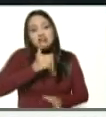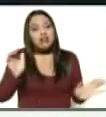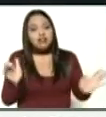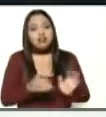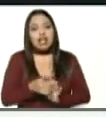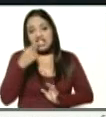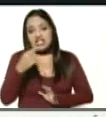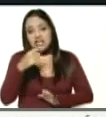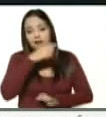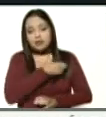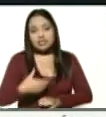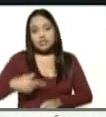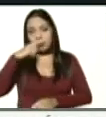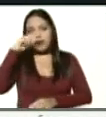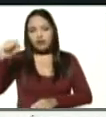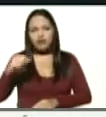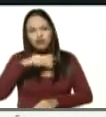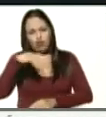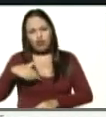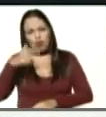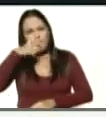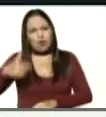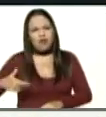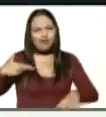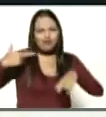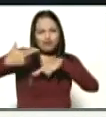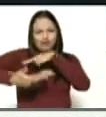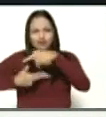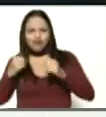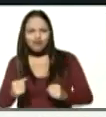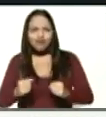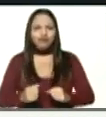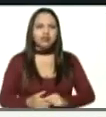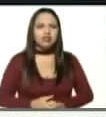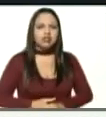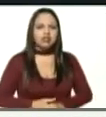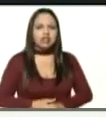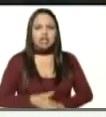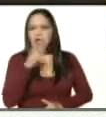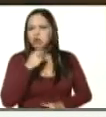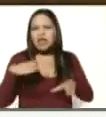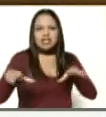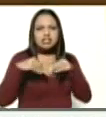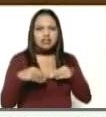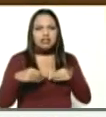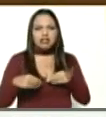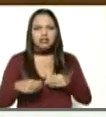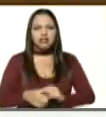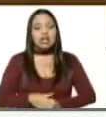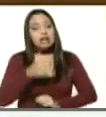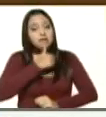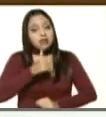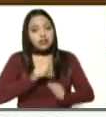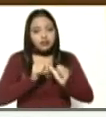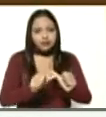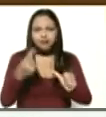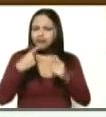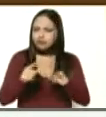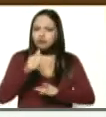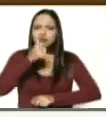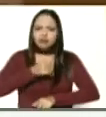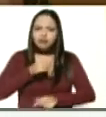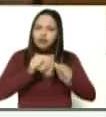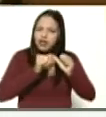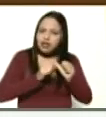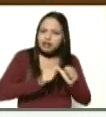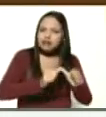en días pasados. Somos un pueblo rebelde, irreverente, que resiste, pero que no resiste por resistir. O